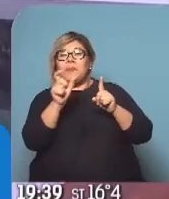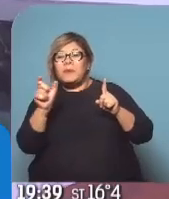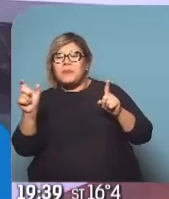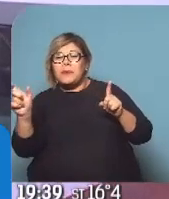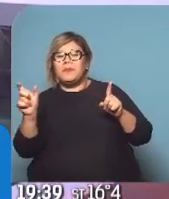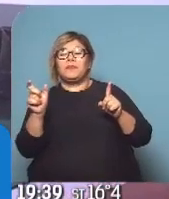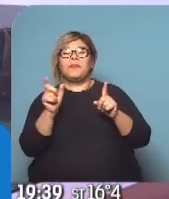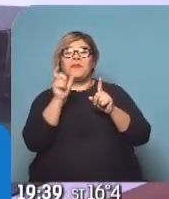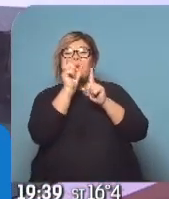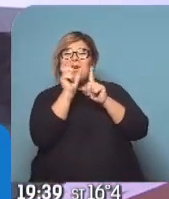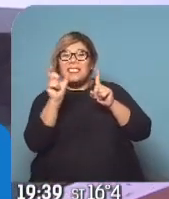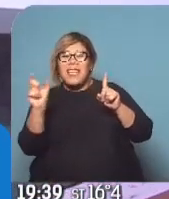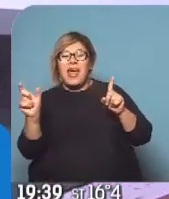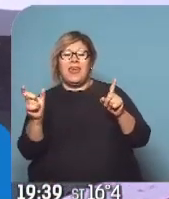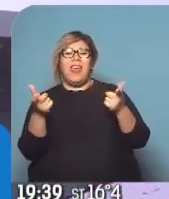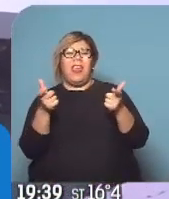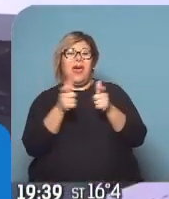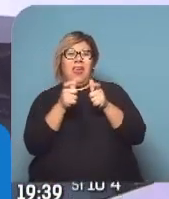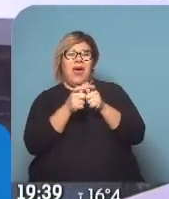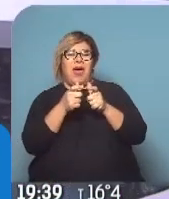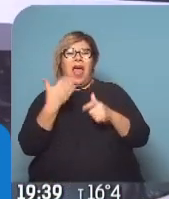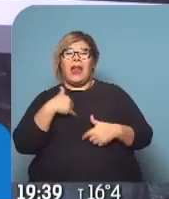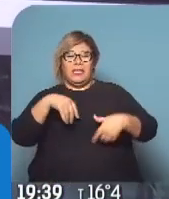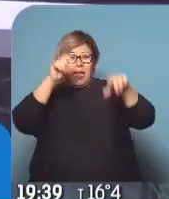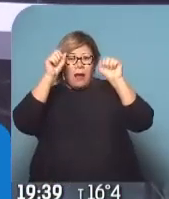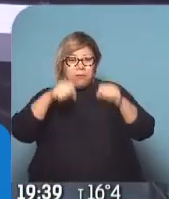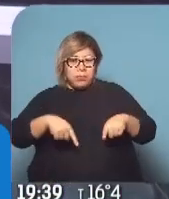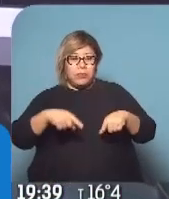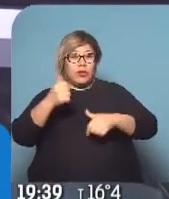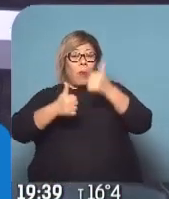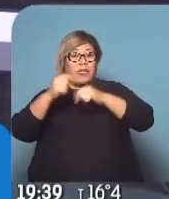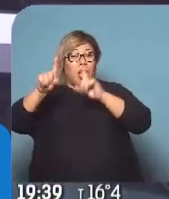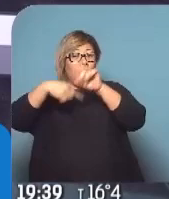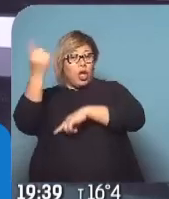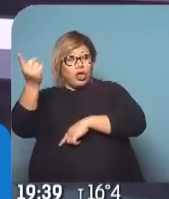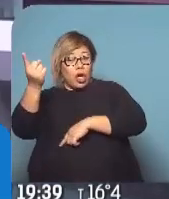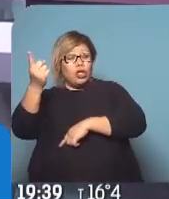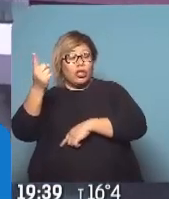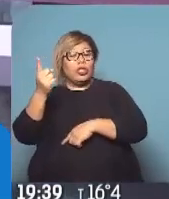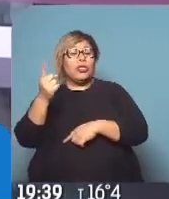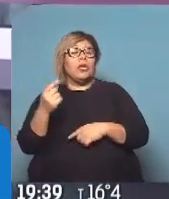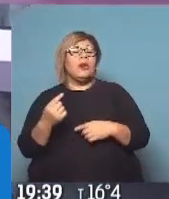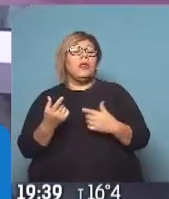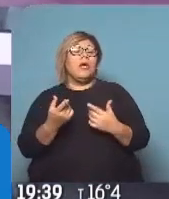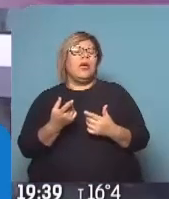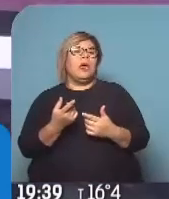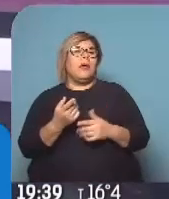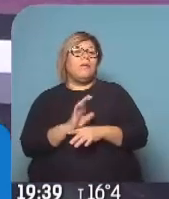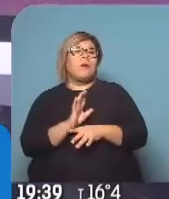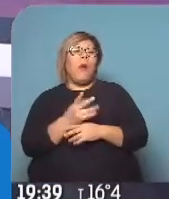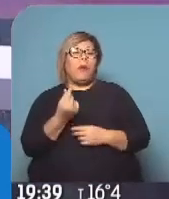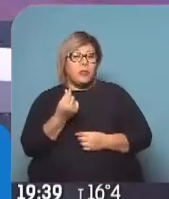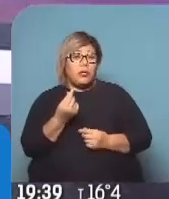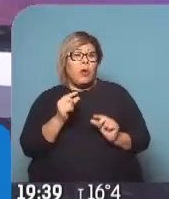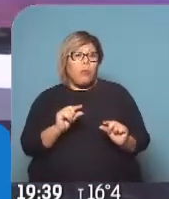compite nuestra serie a nivel internacional se pueden hacer cosas gracias creatividad el trabajo en